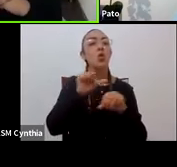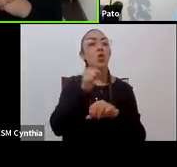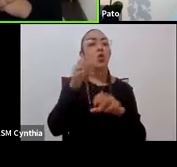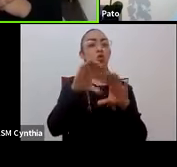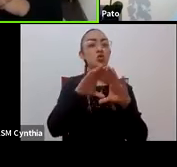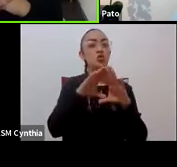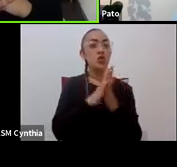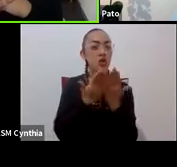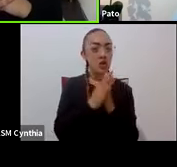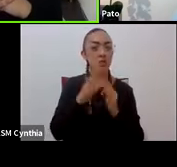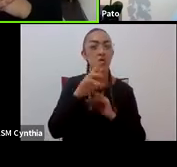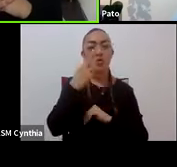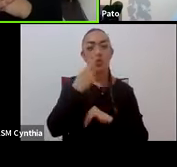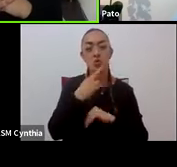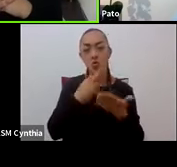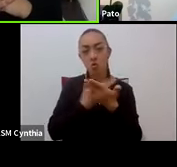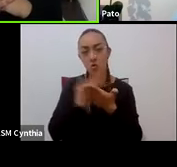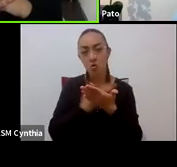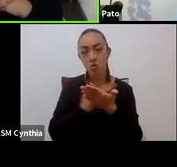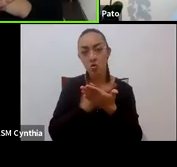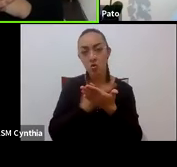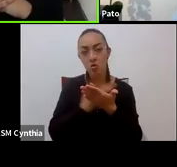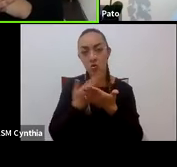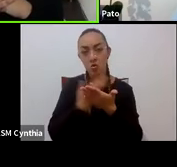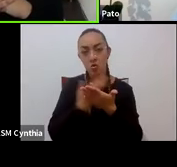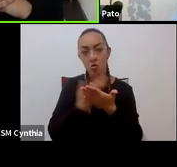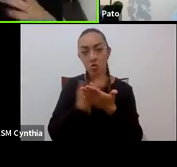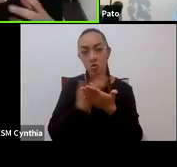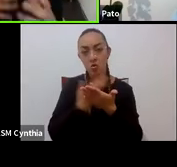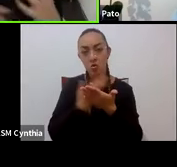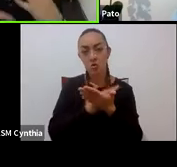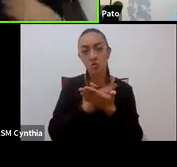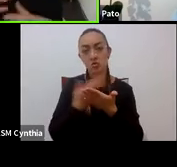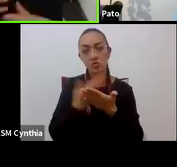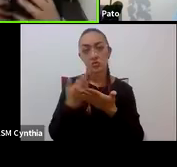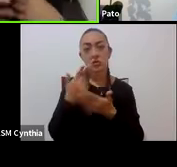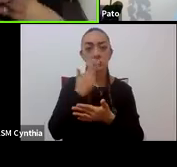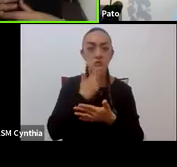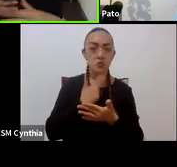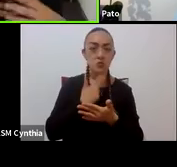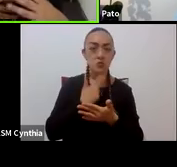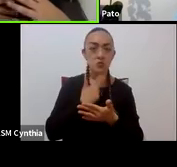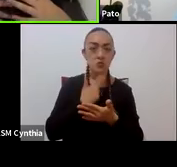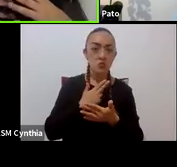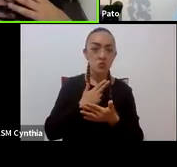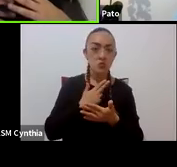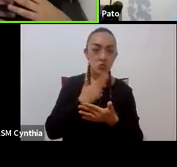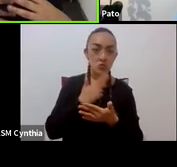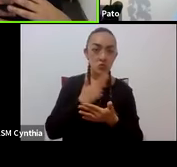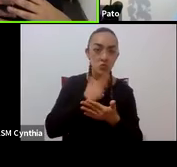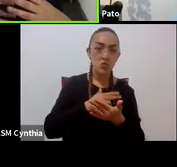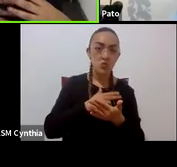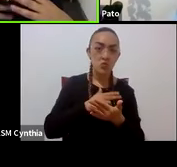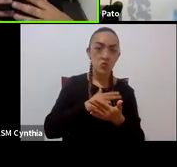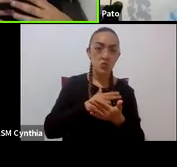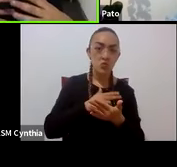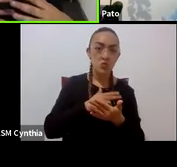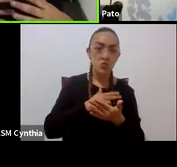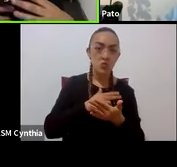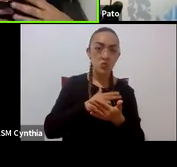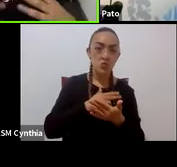Los Bonobos, que también es un cuento precioso de Adela Turín. Y vamos a estar analizando con docentes y responsables de crianza